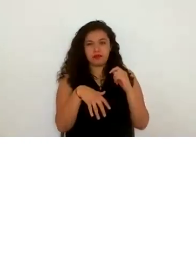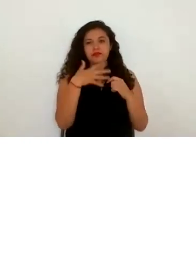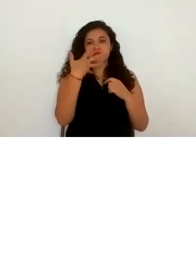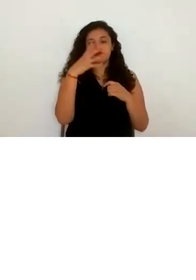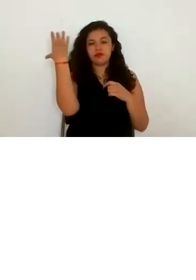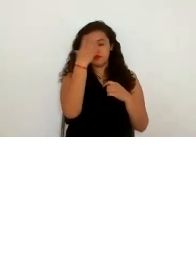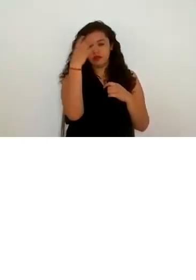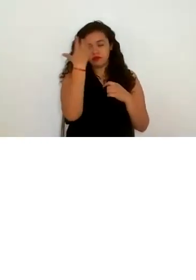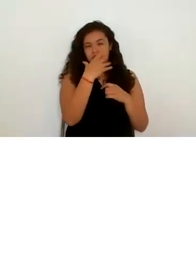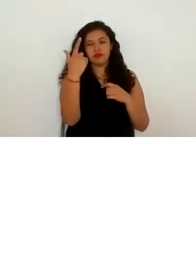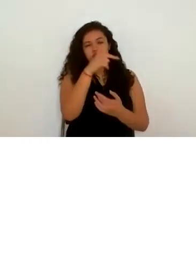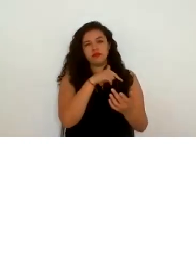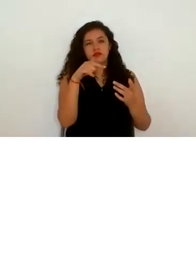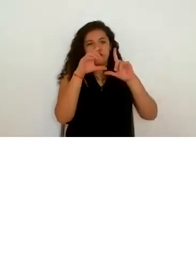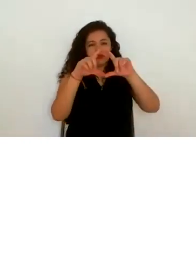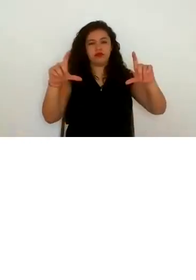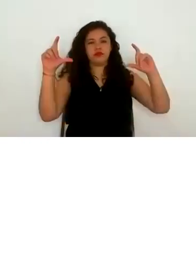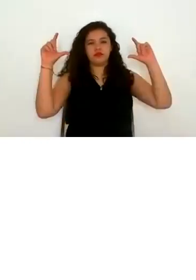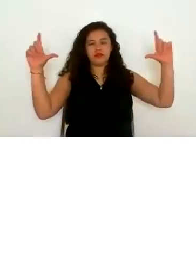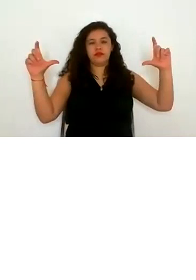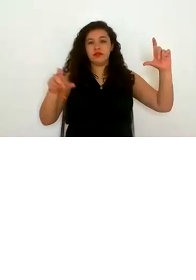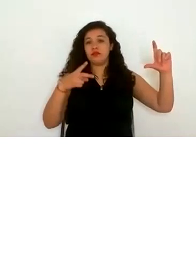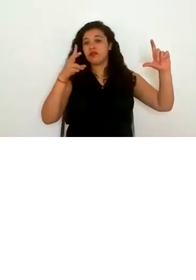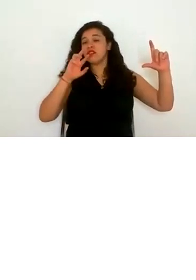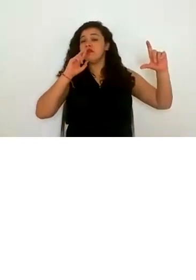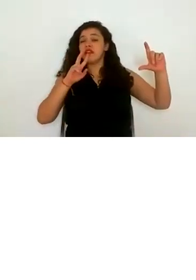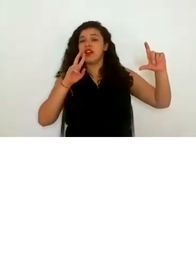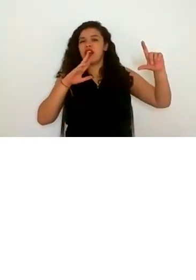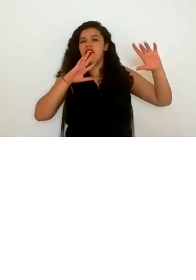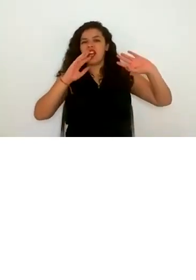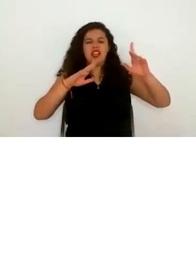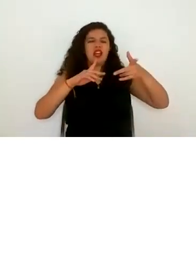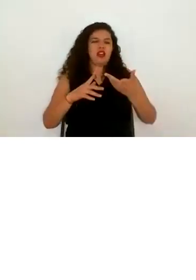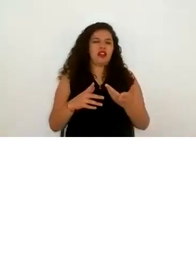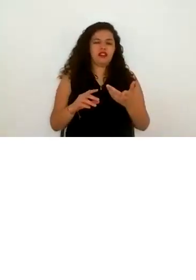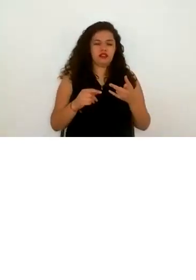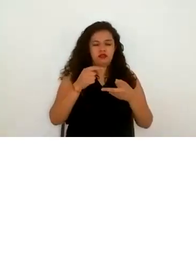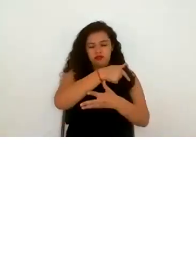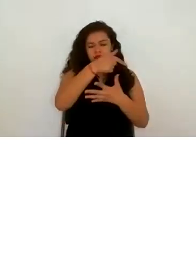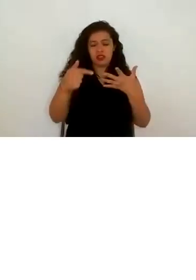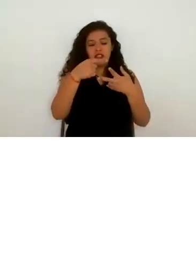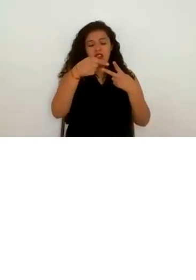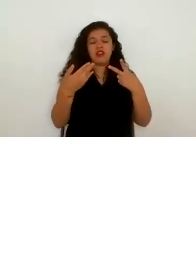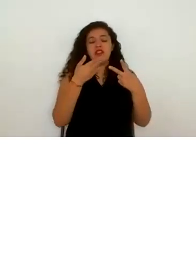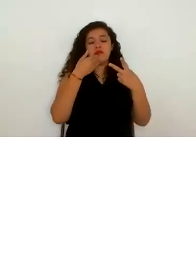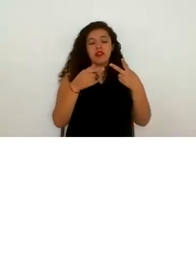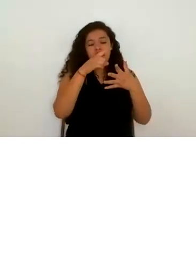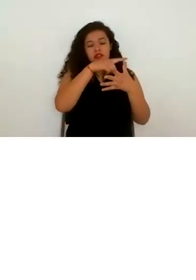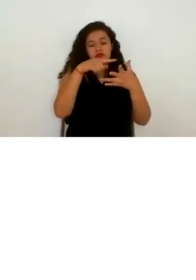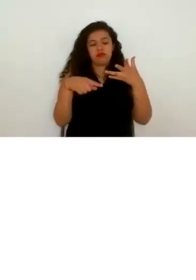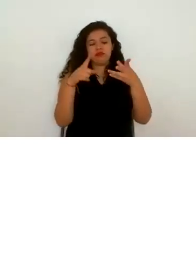del presidium y hay 2 que quedaron mejor, pues las restantes podemos eliminarlas y con eso también